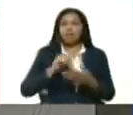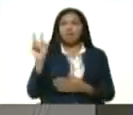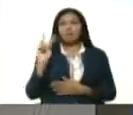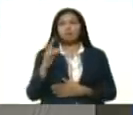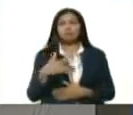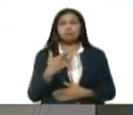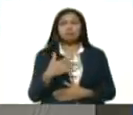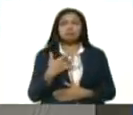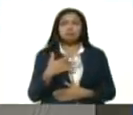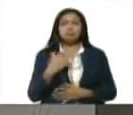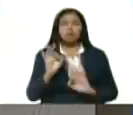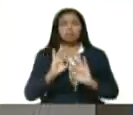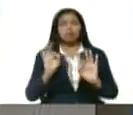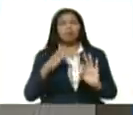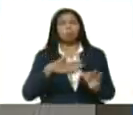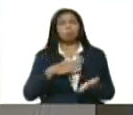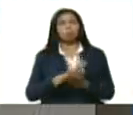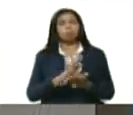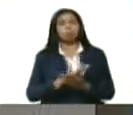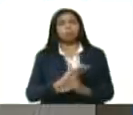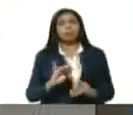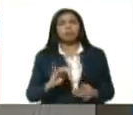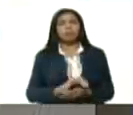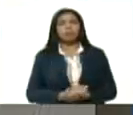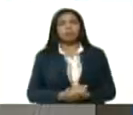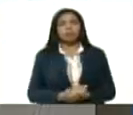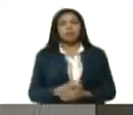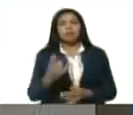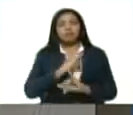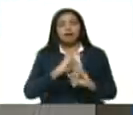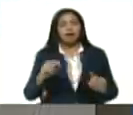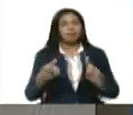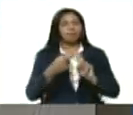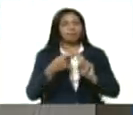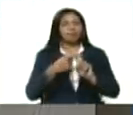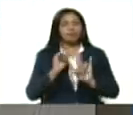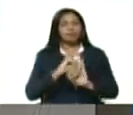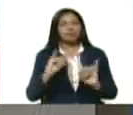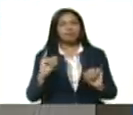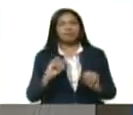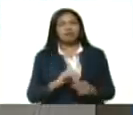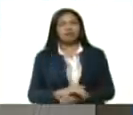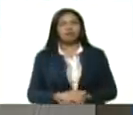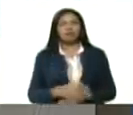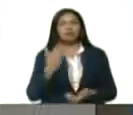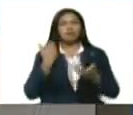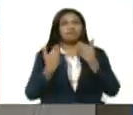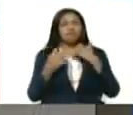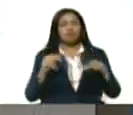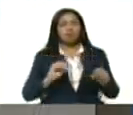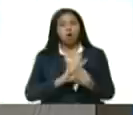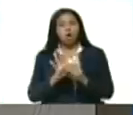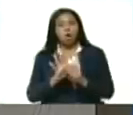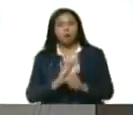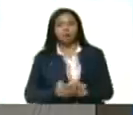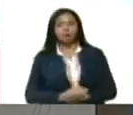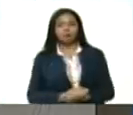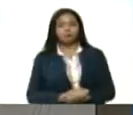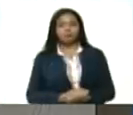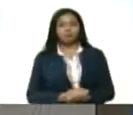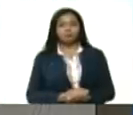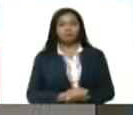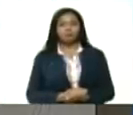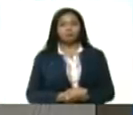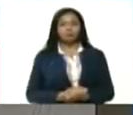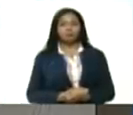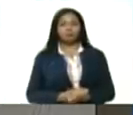asintomáticas y ya venían, siendo y estando asintomáticas, ya venían contagiados por el COVID-19 y se